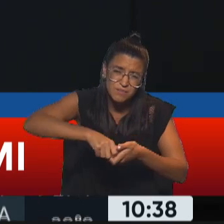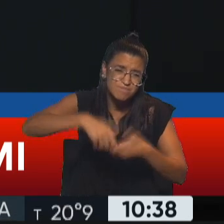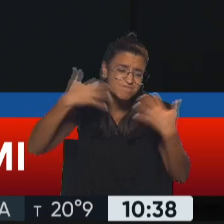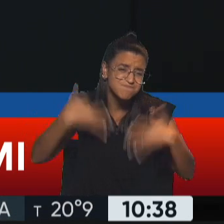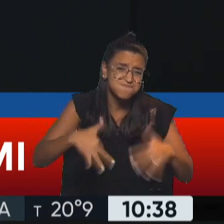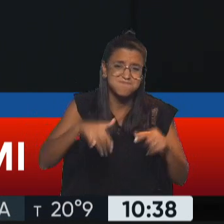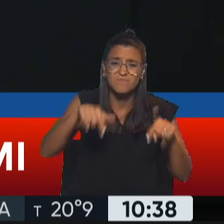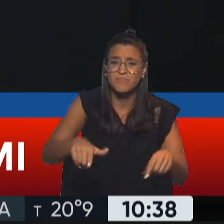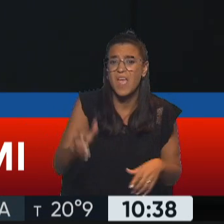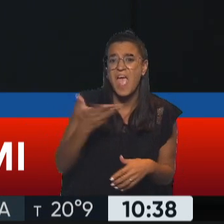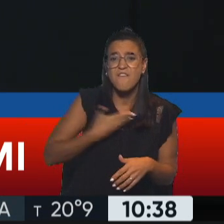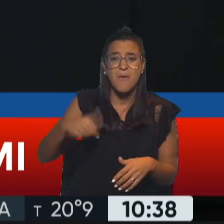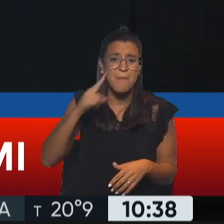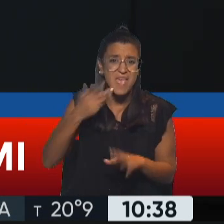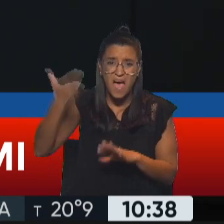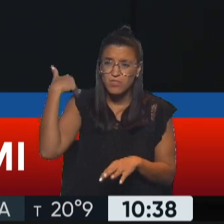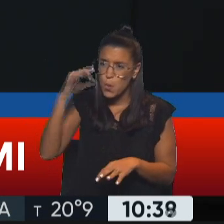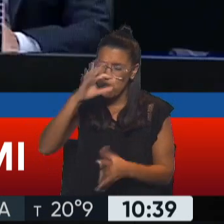la historia de la institución.